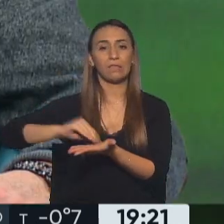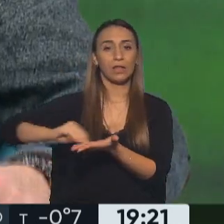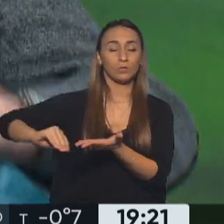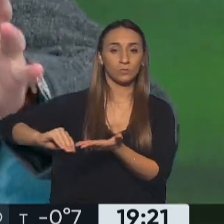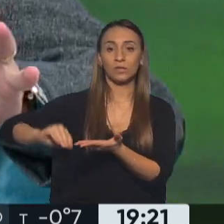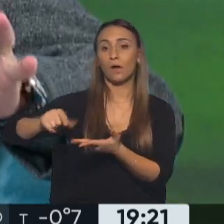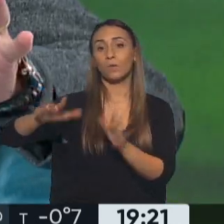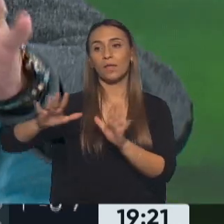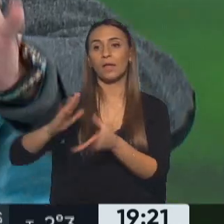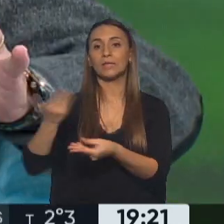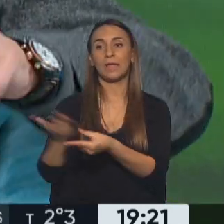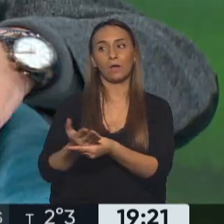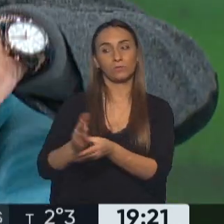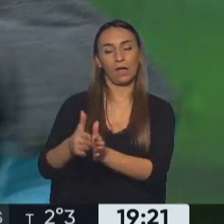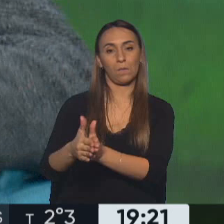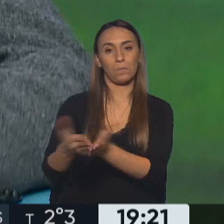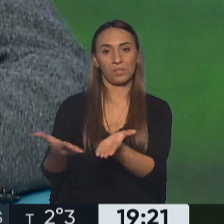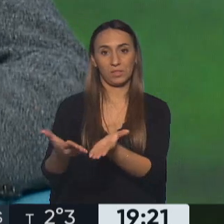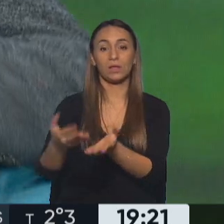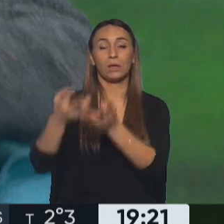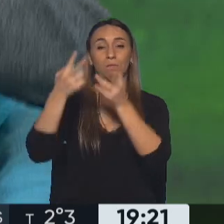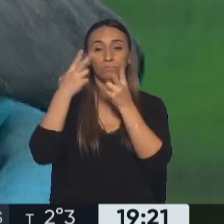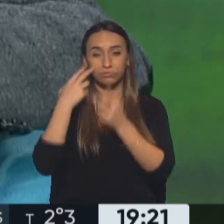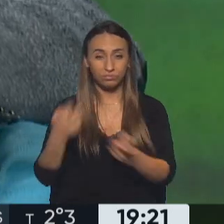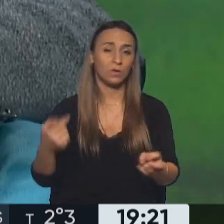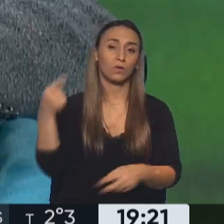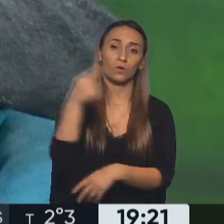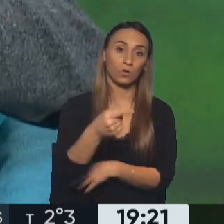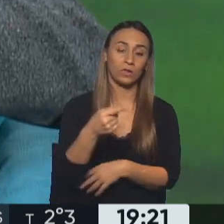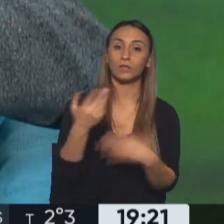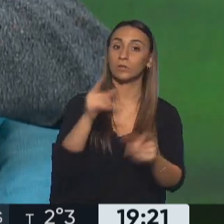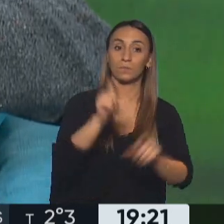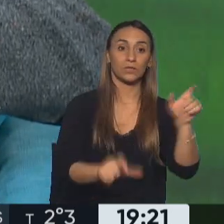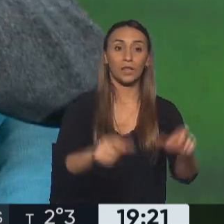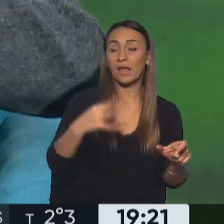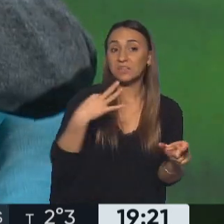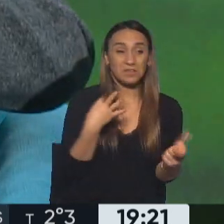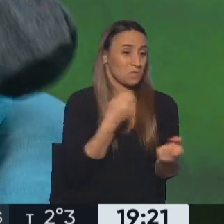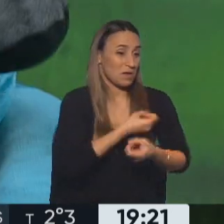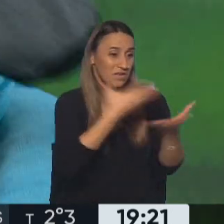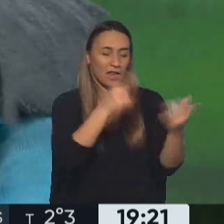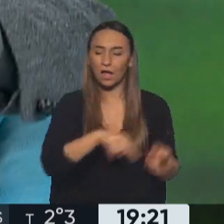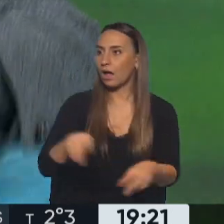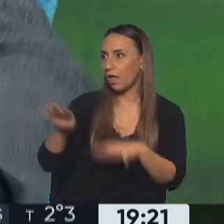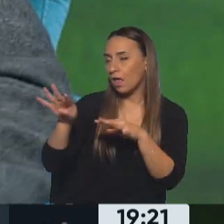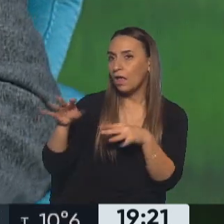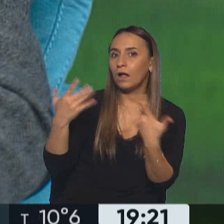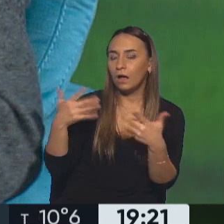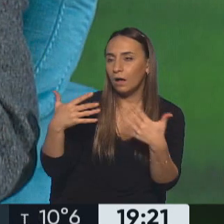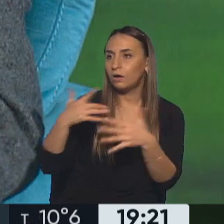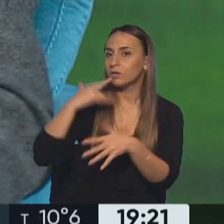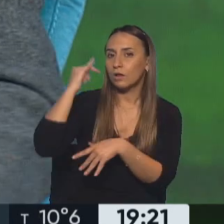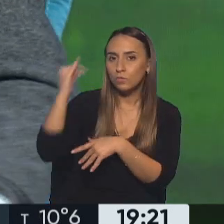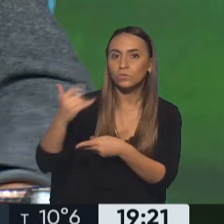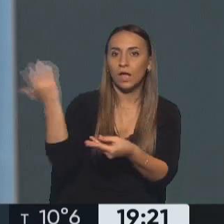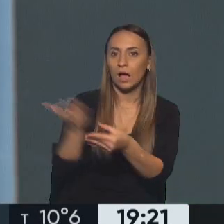causa y a partir de ahí te generas en todo lo que a cualquier ciudadano común le genera que tengas una causa abierta en ética ahora allí